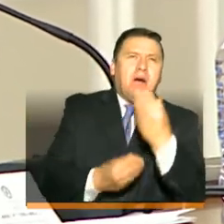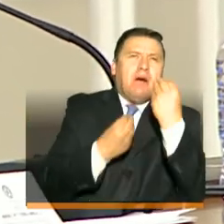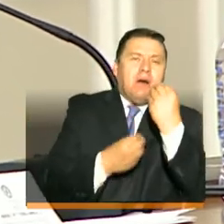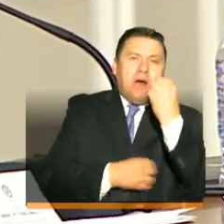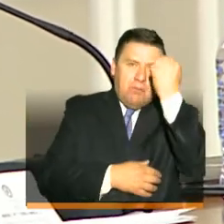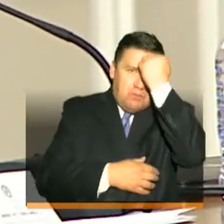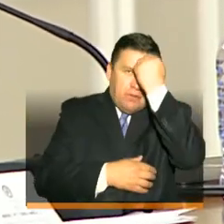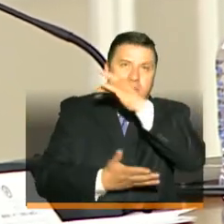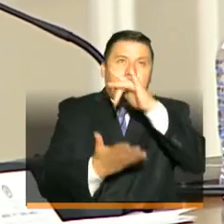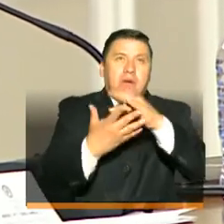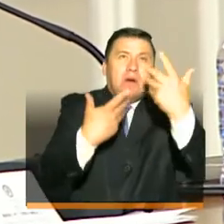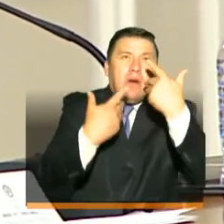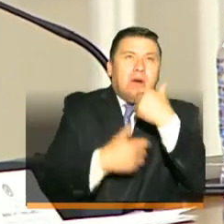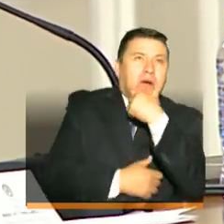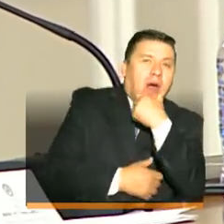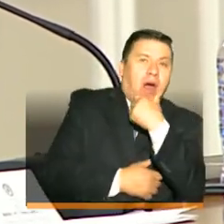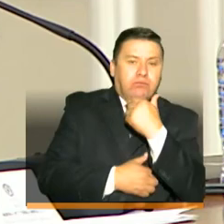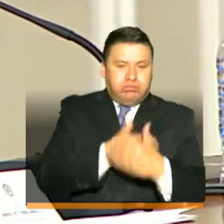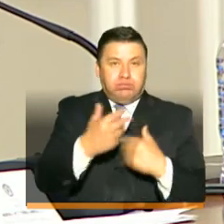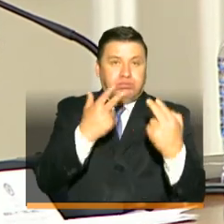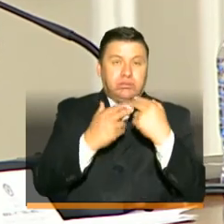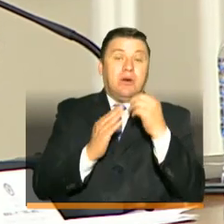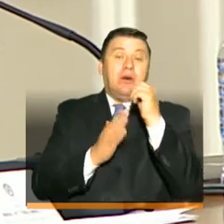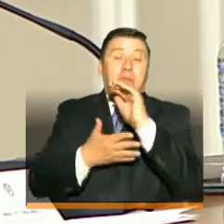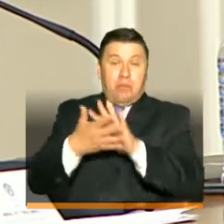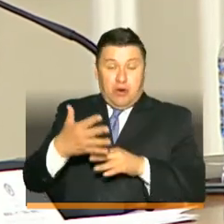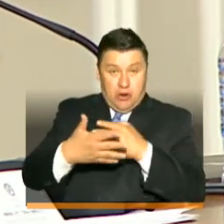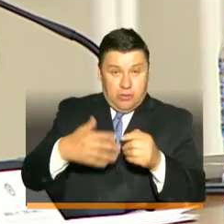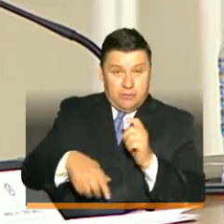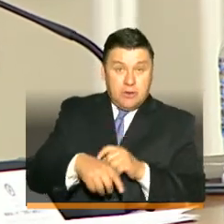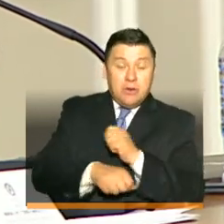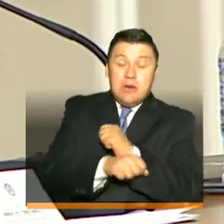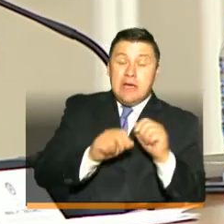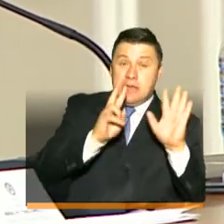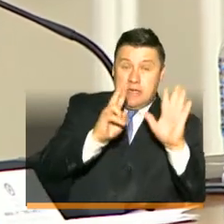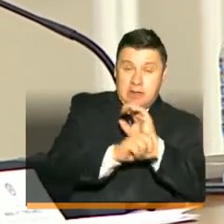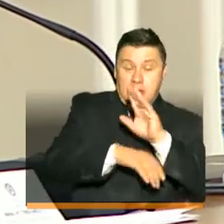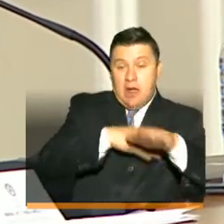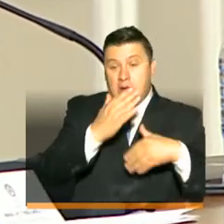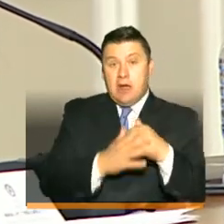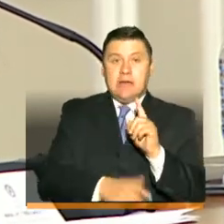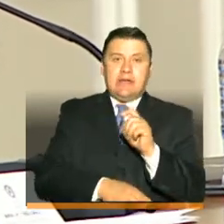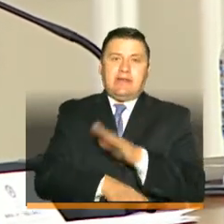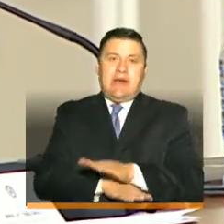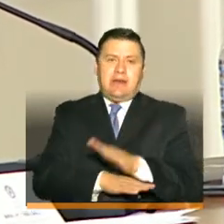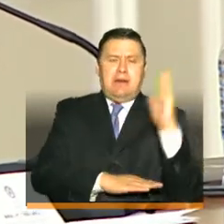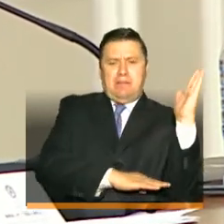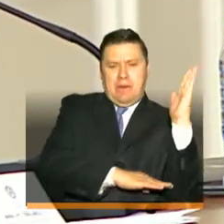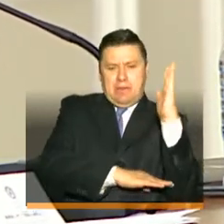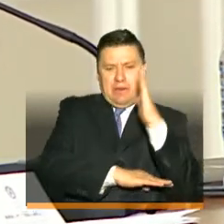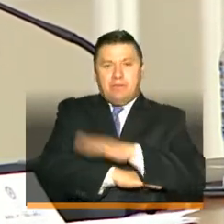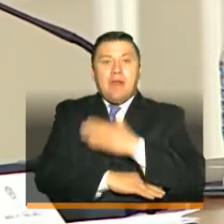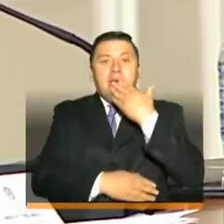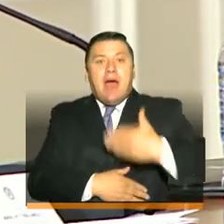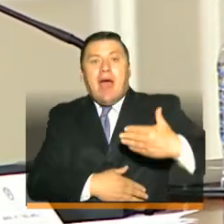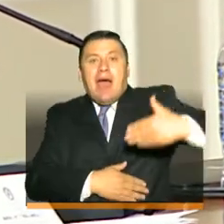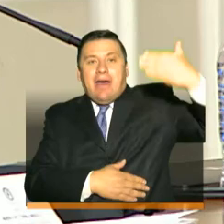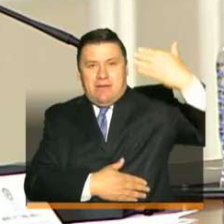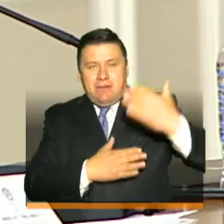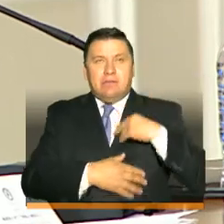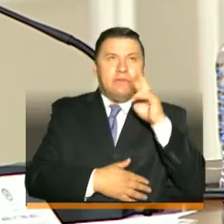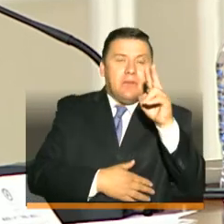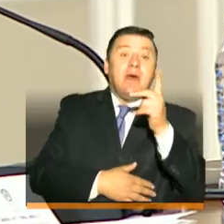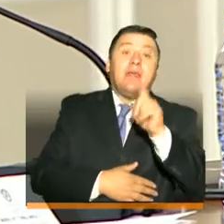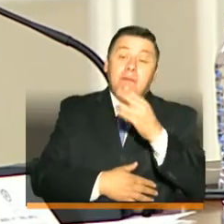maestros y para quienes nos siguen, vamos a tener programación desde las 7 de la mañana hasta las 6 de la tarde, por edades, y también para